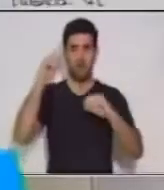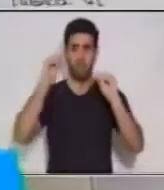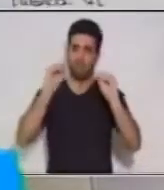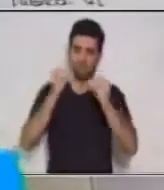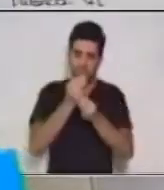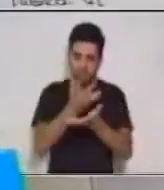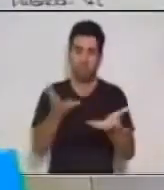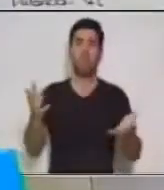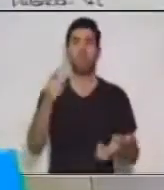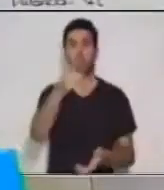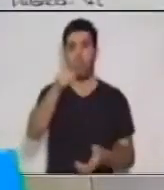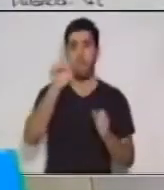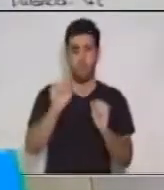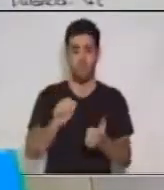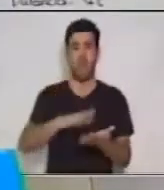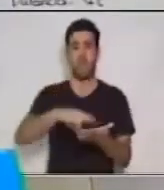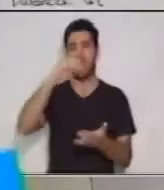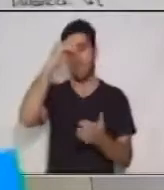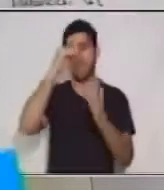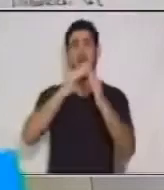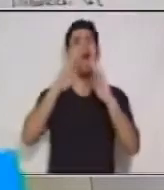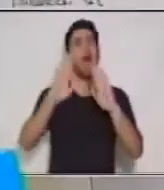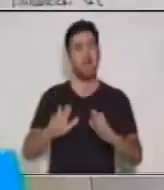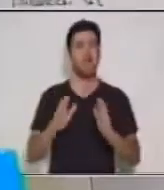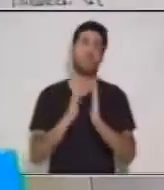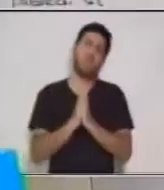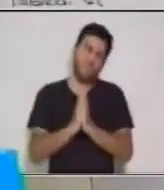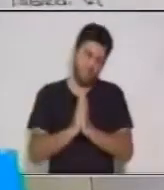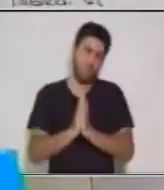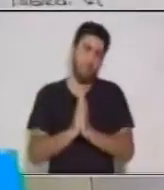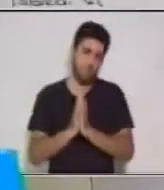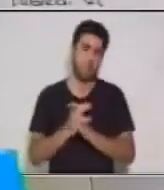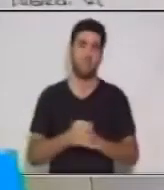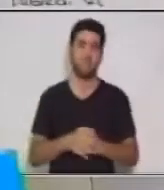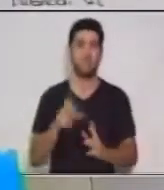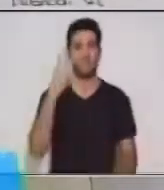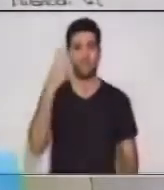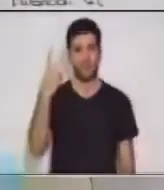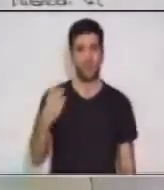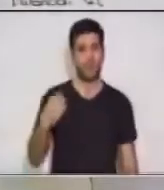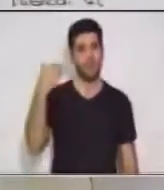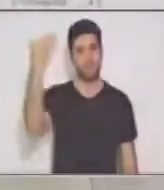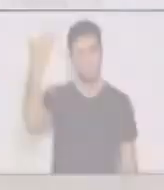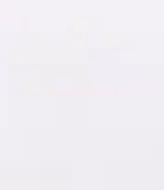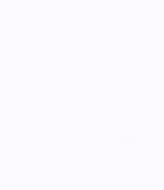que tú aprendas en casa. Así que por favor, quédate en casa. Nos vemos.